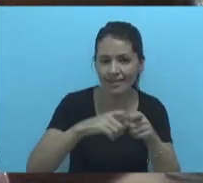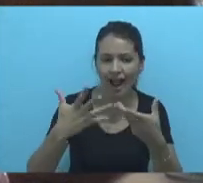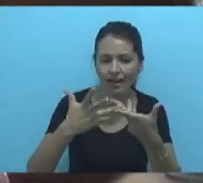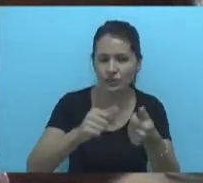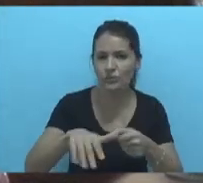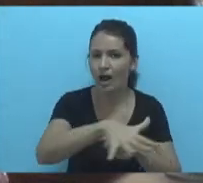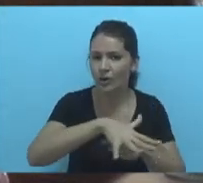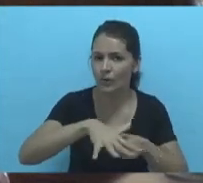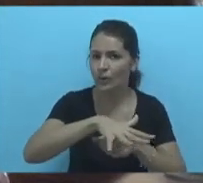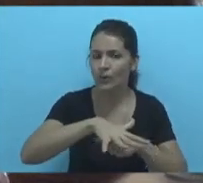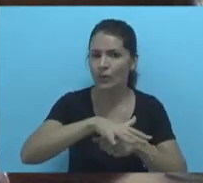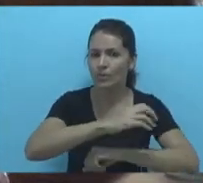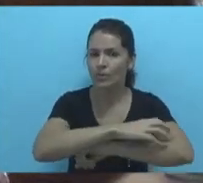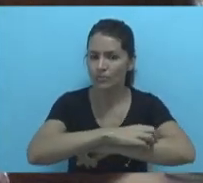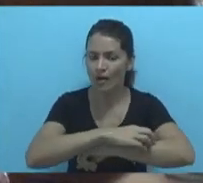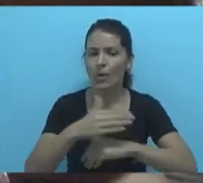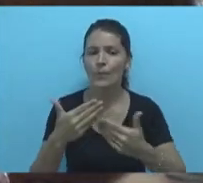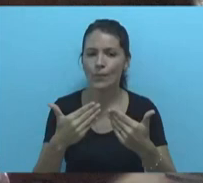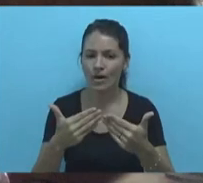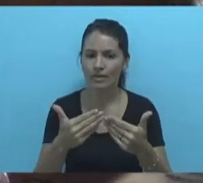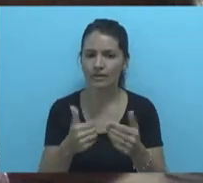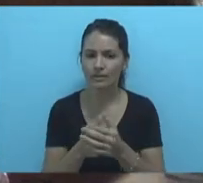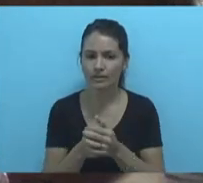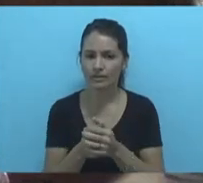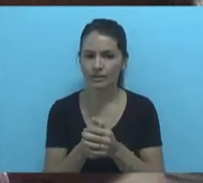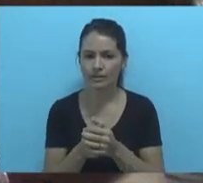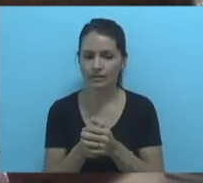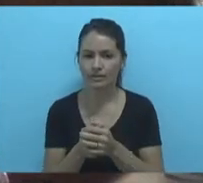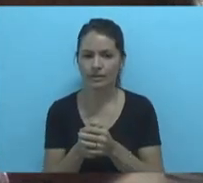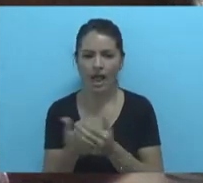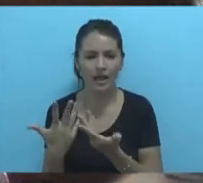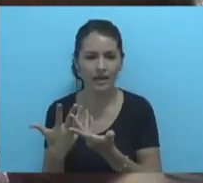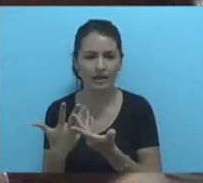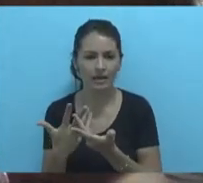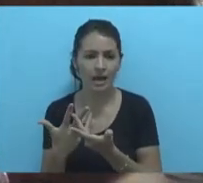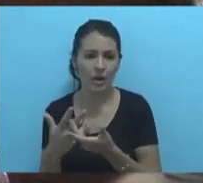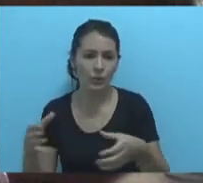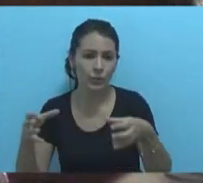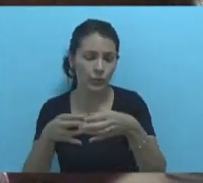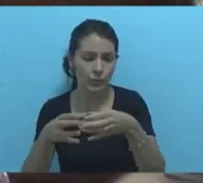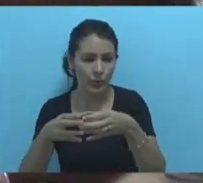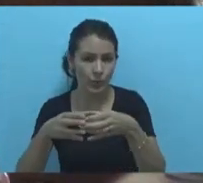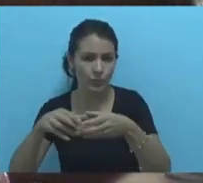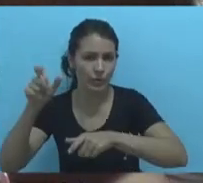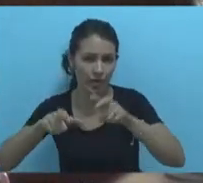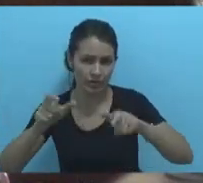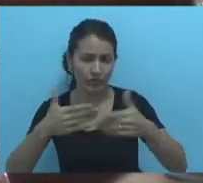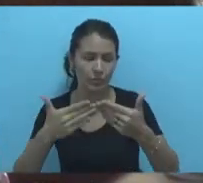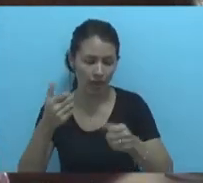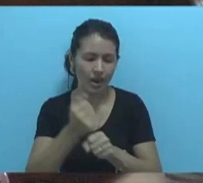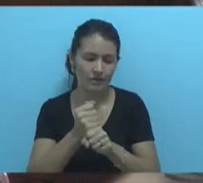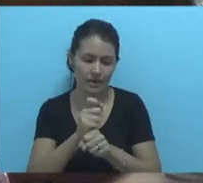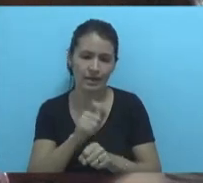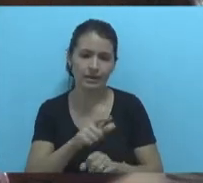de trabajo o distintos grupos asociativos de la economía popular. Eso realmente es una iniciativa que creo que hay que reconocérsela a la